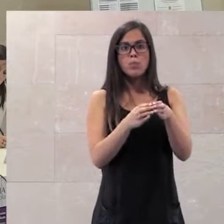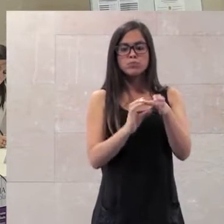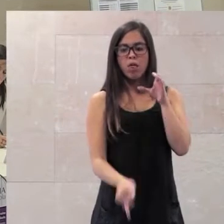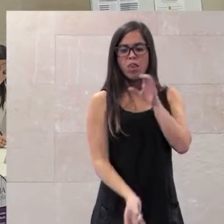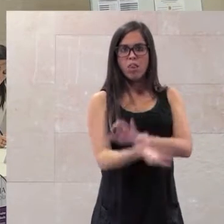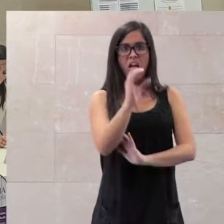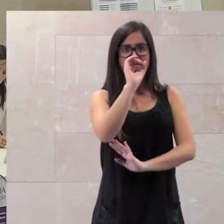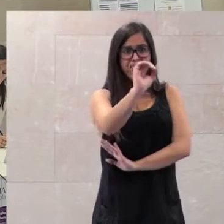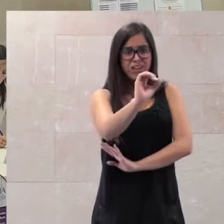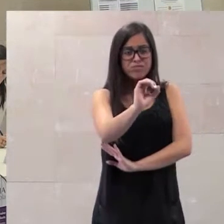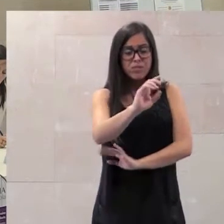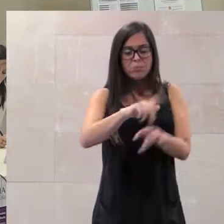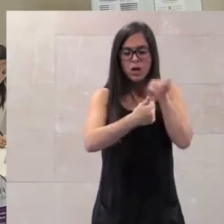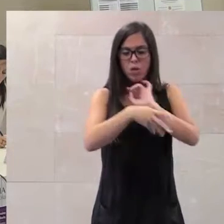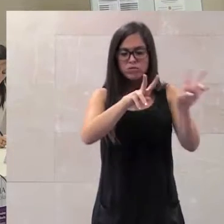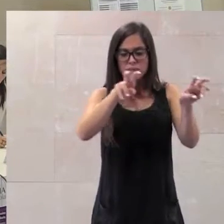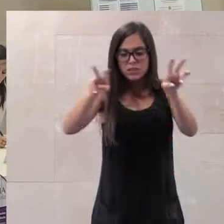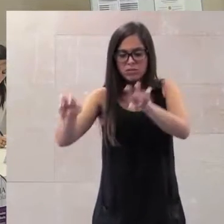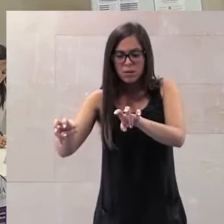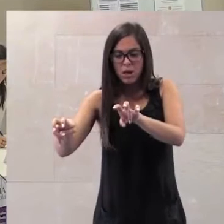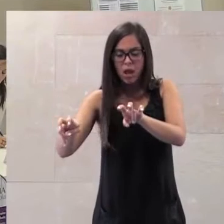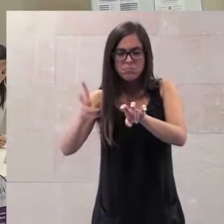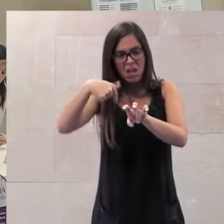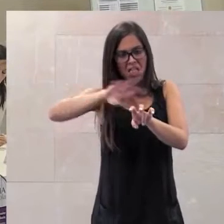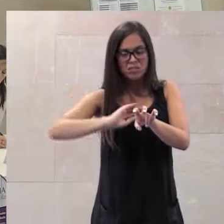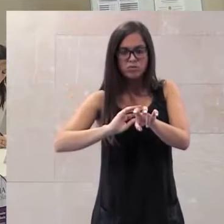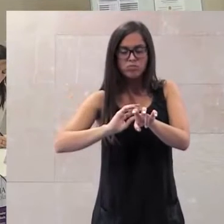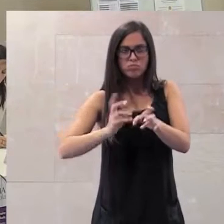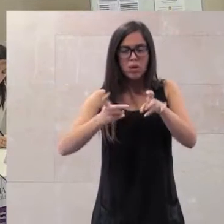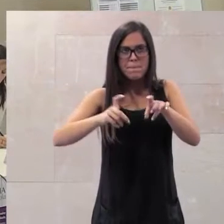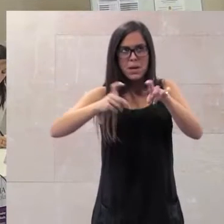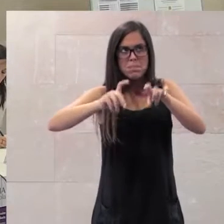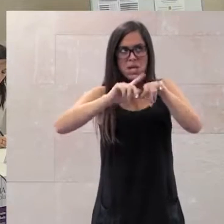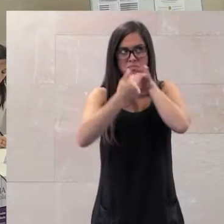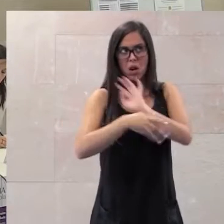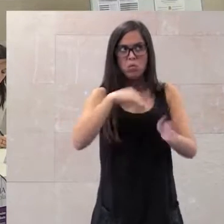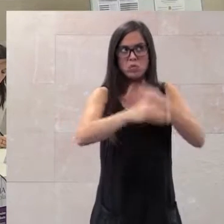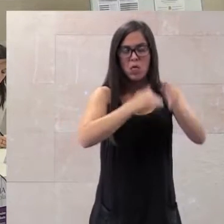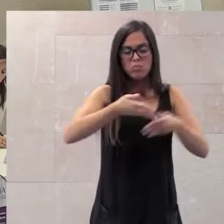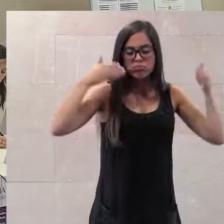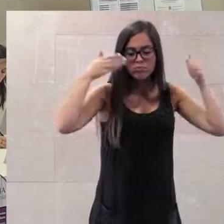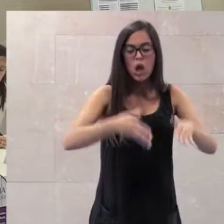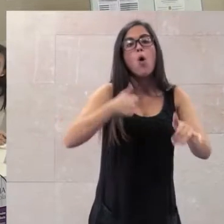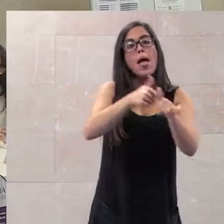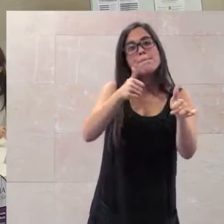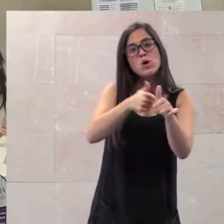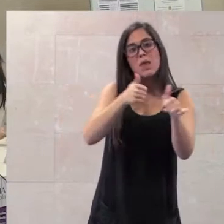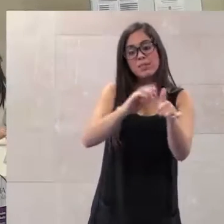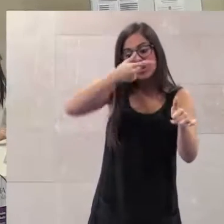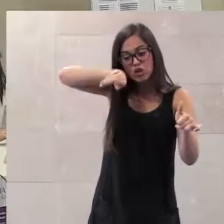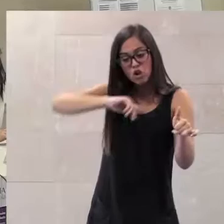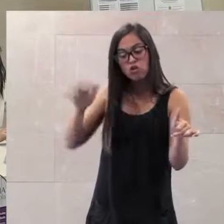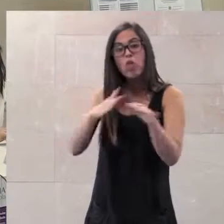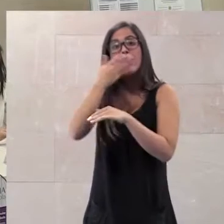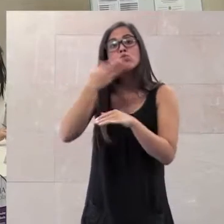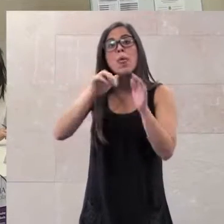raíz de encontrarse con diferentes temáticas y metodologías en las que han trabajado, han seguido un proceso propio a través del acompañamiento también de la Escuela de Empoderamiento y